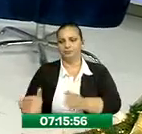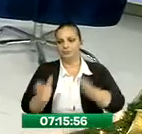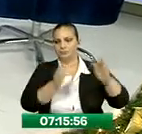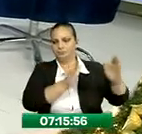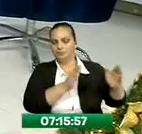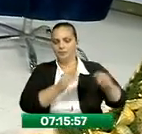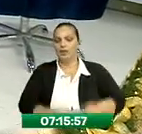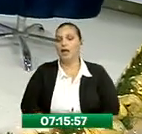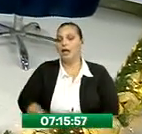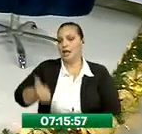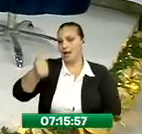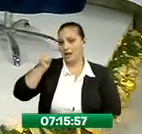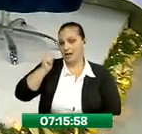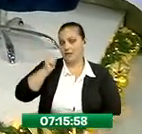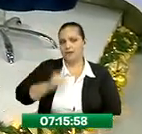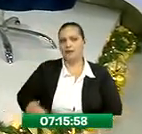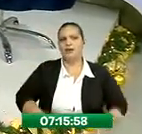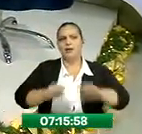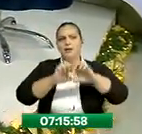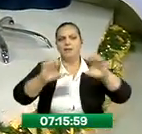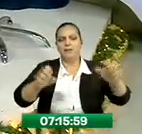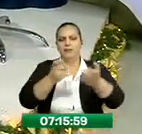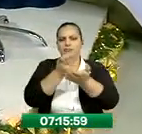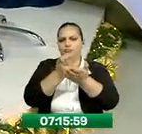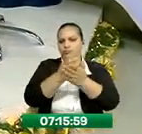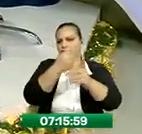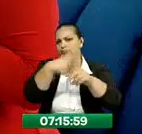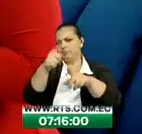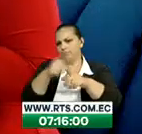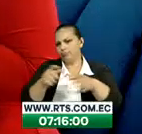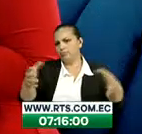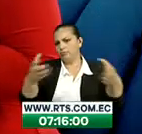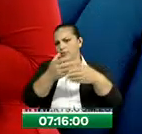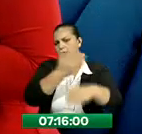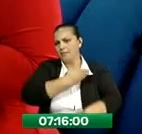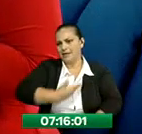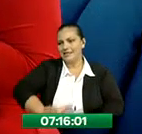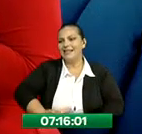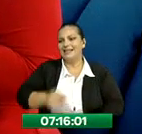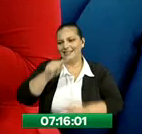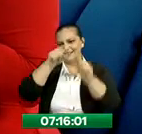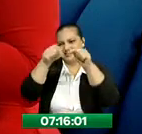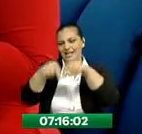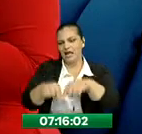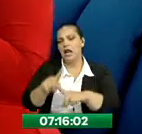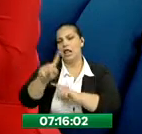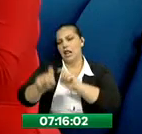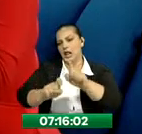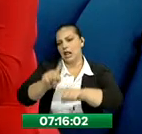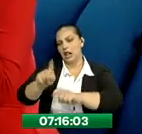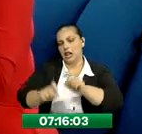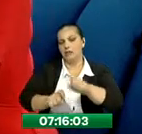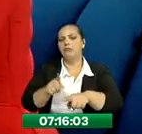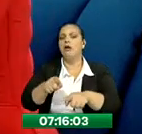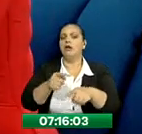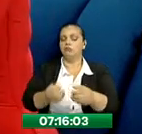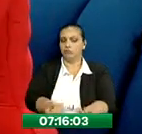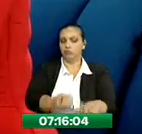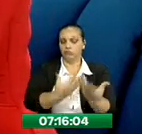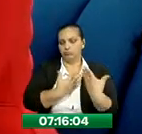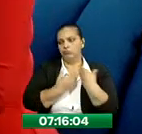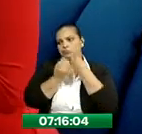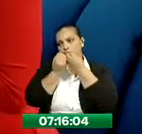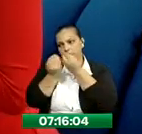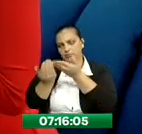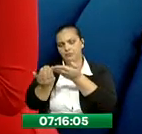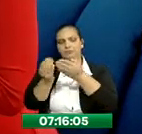de la Cámara Nacional de Acuacultura, el ingeniero José Antonio Camposano, y él hacía referencia a un convenio o a un compromiso